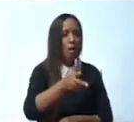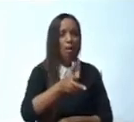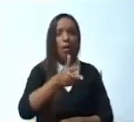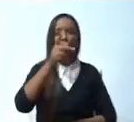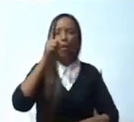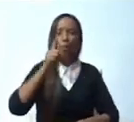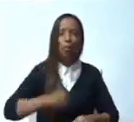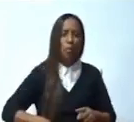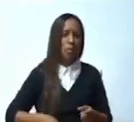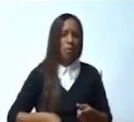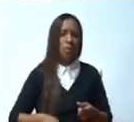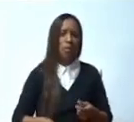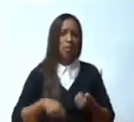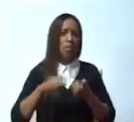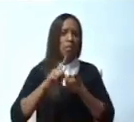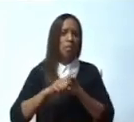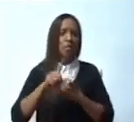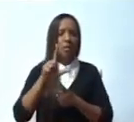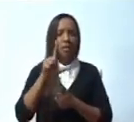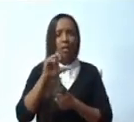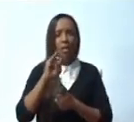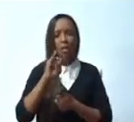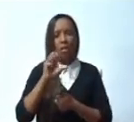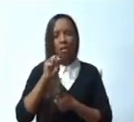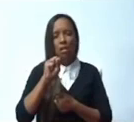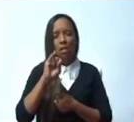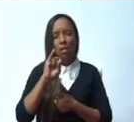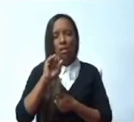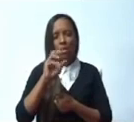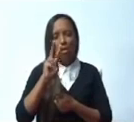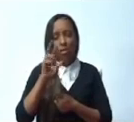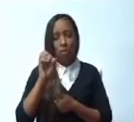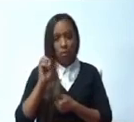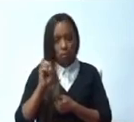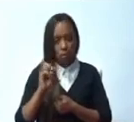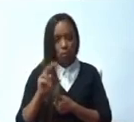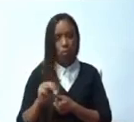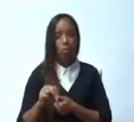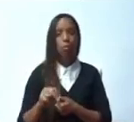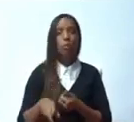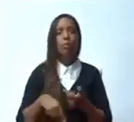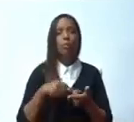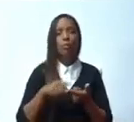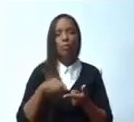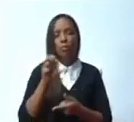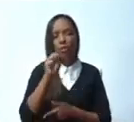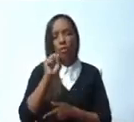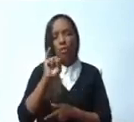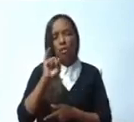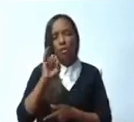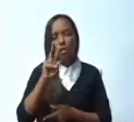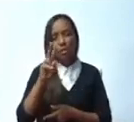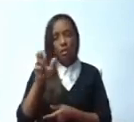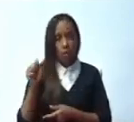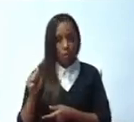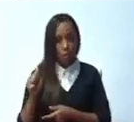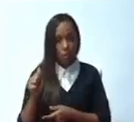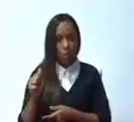de La Ceiba y de ahí hacia la zona hotelera. De manera que nosotros, honorable señor